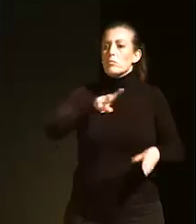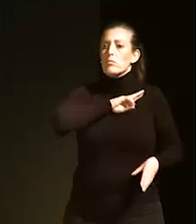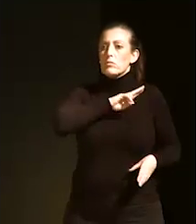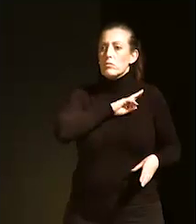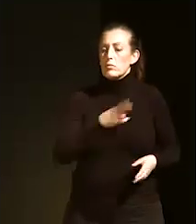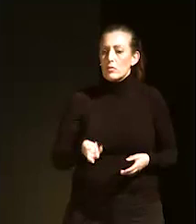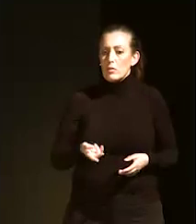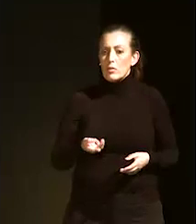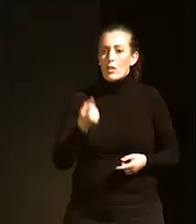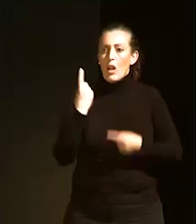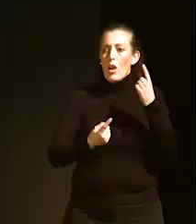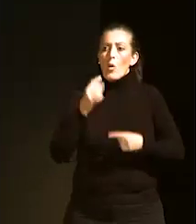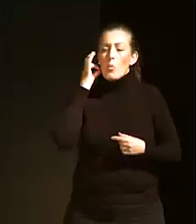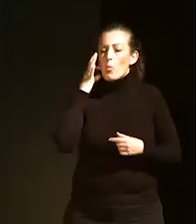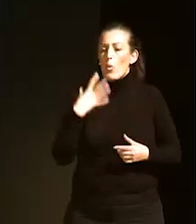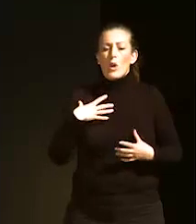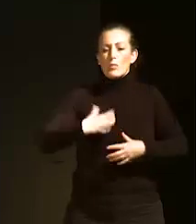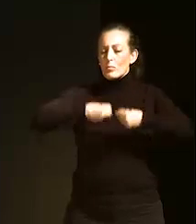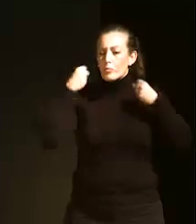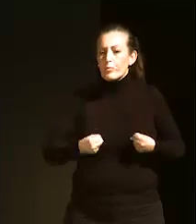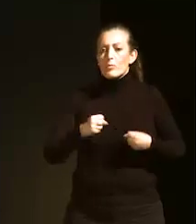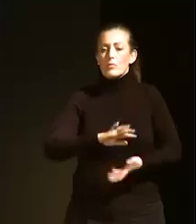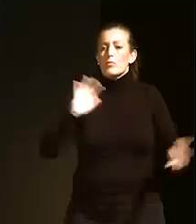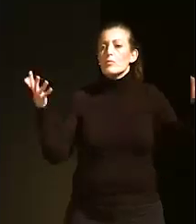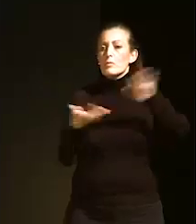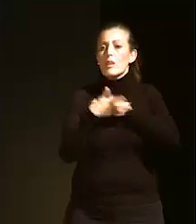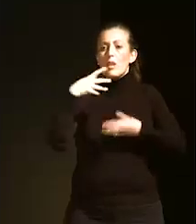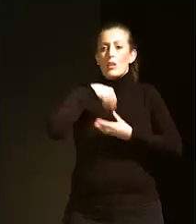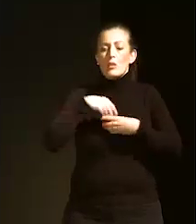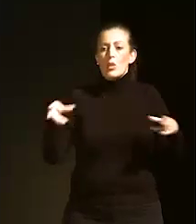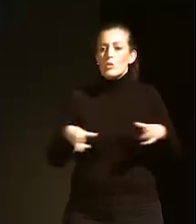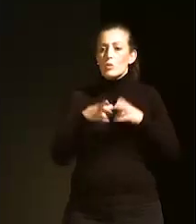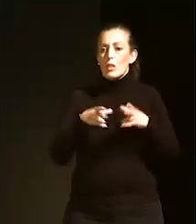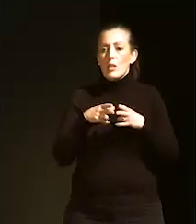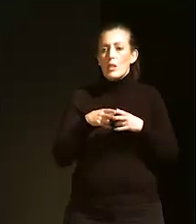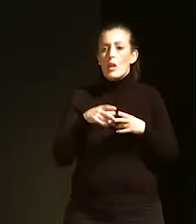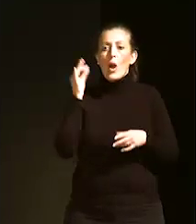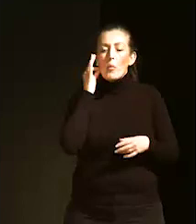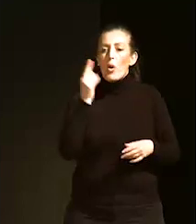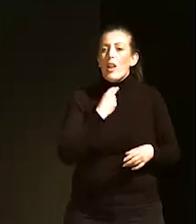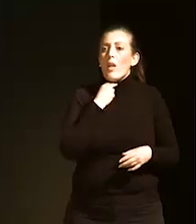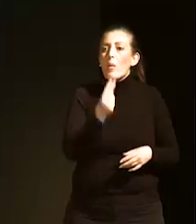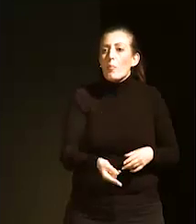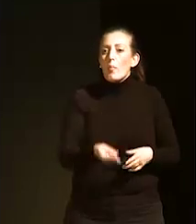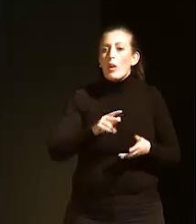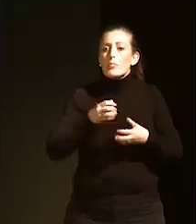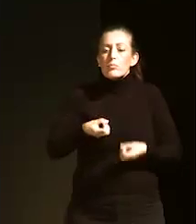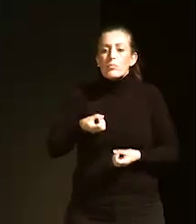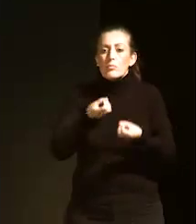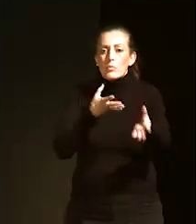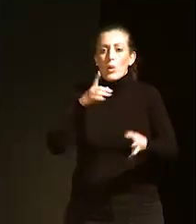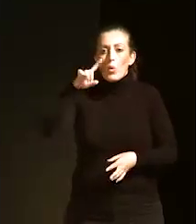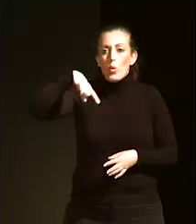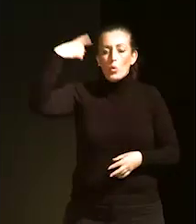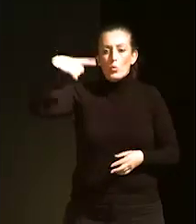sector más resistente y transformado de la sociedad que son la voz que ha transmitido la cultura y que lo sigue